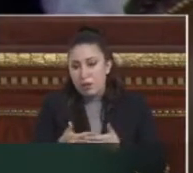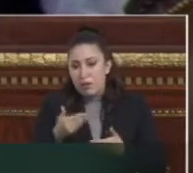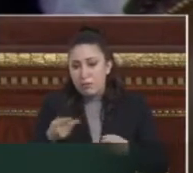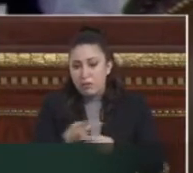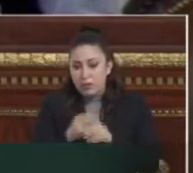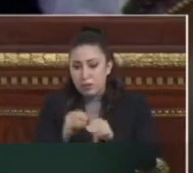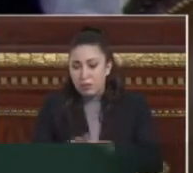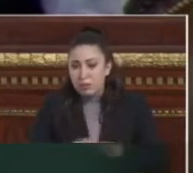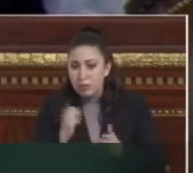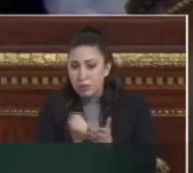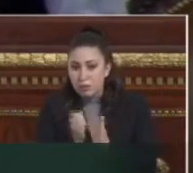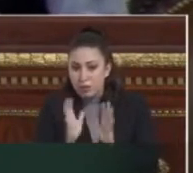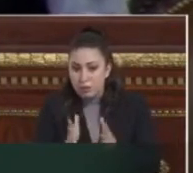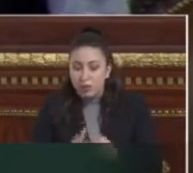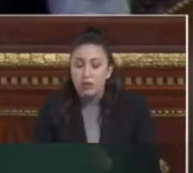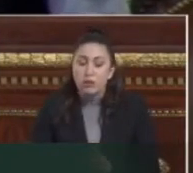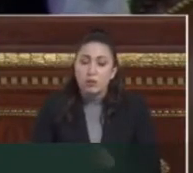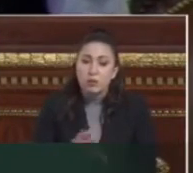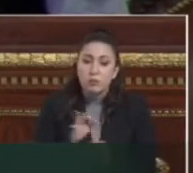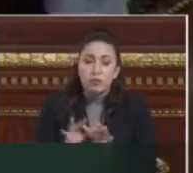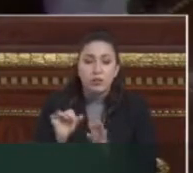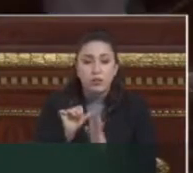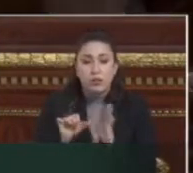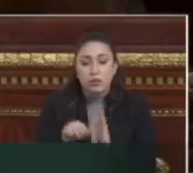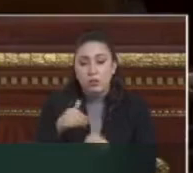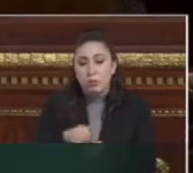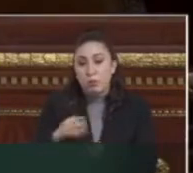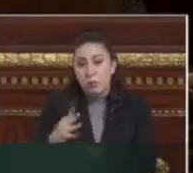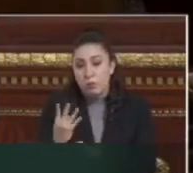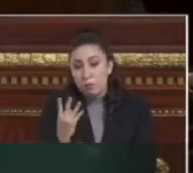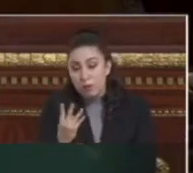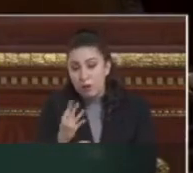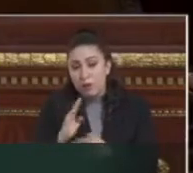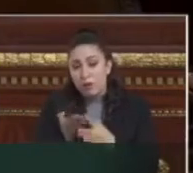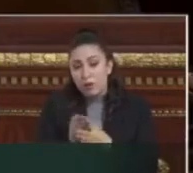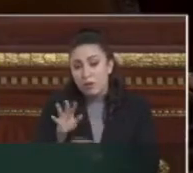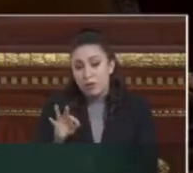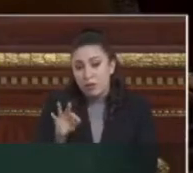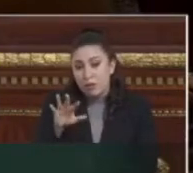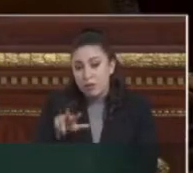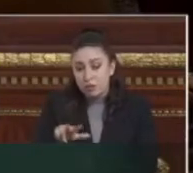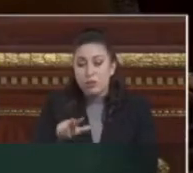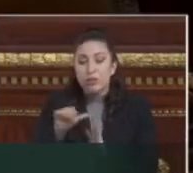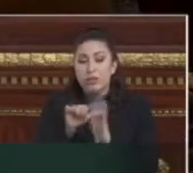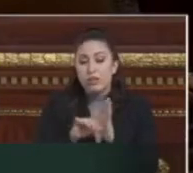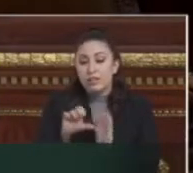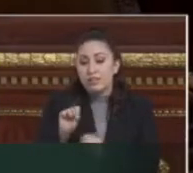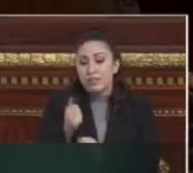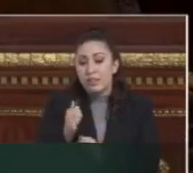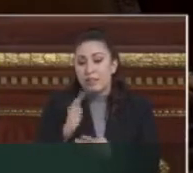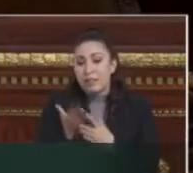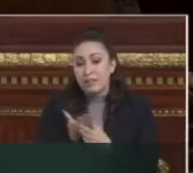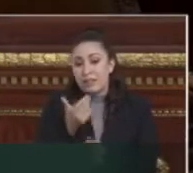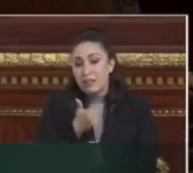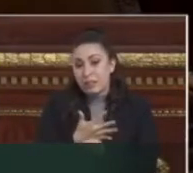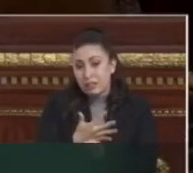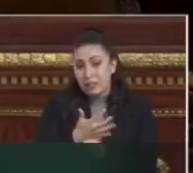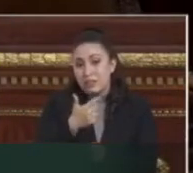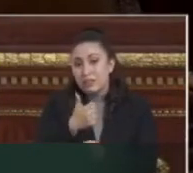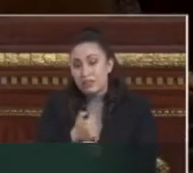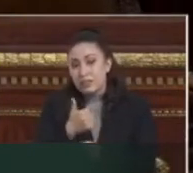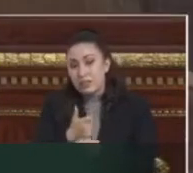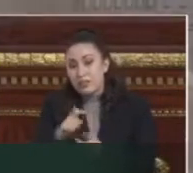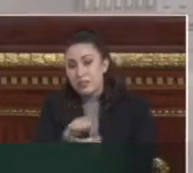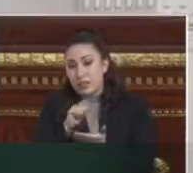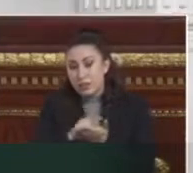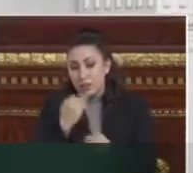como atribución de la Secretaría de Turismo el fomentar y asesorar a los prestadores de servicios, así como establecer como finalidad del Fondo de Promoción